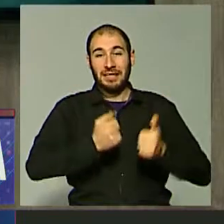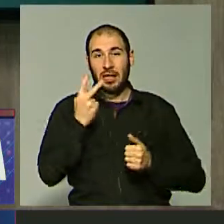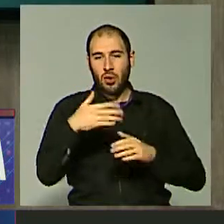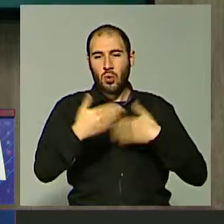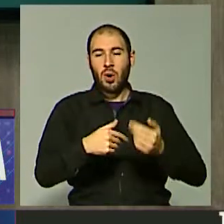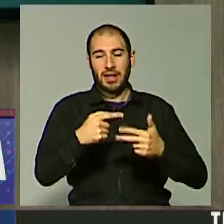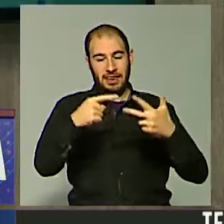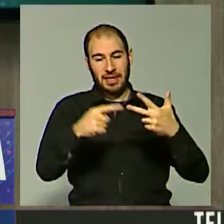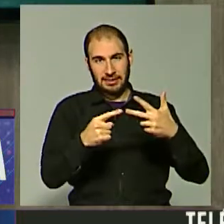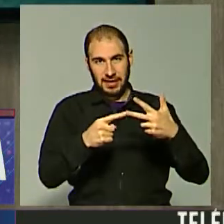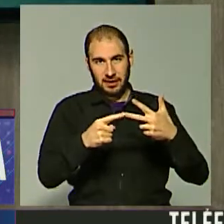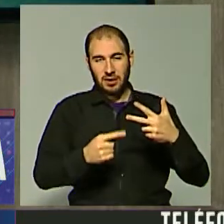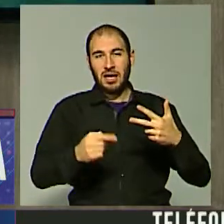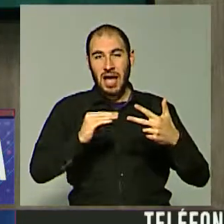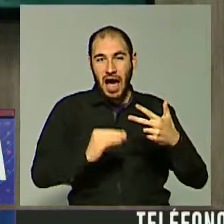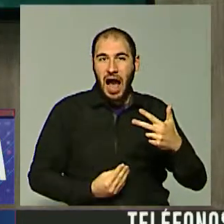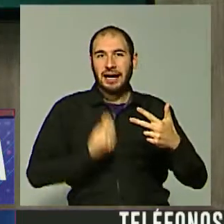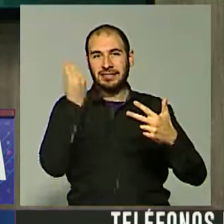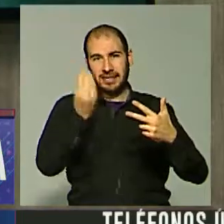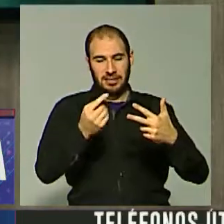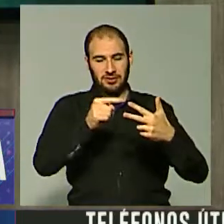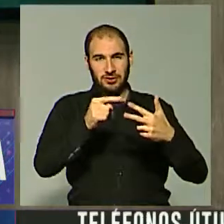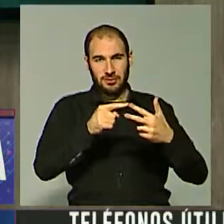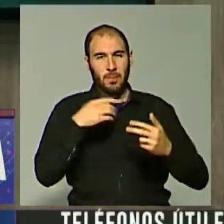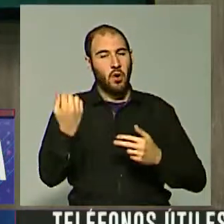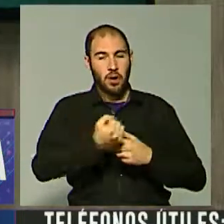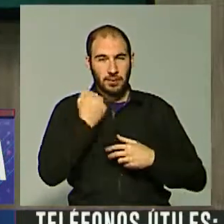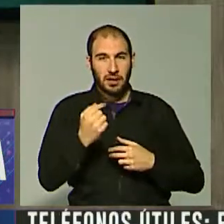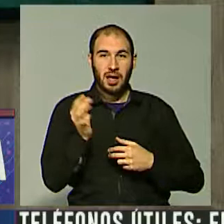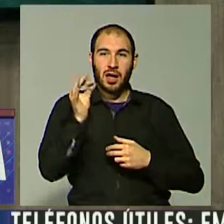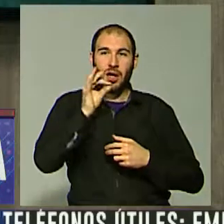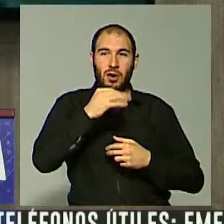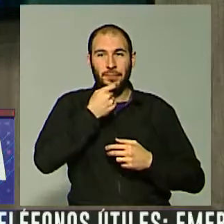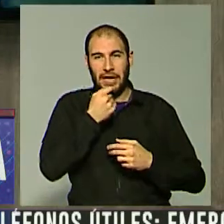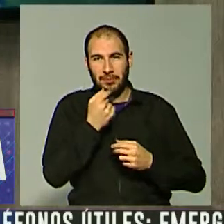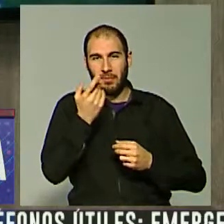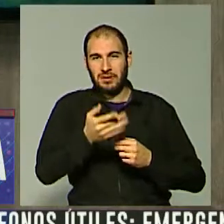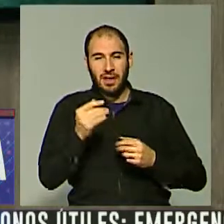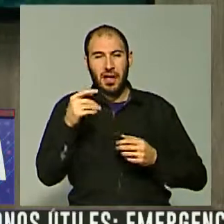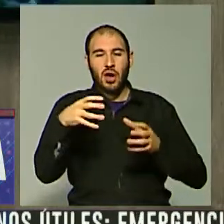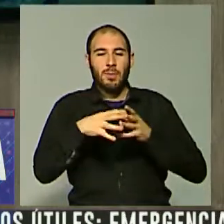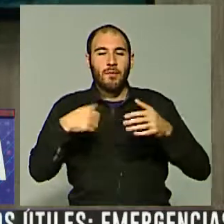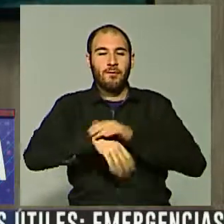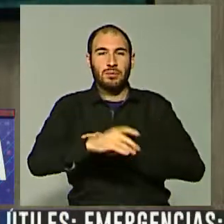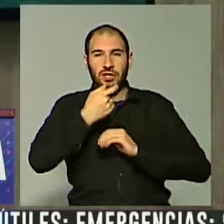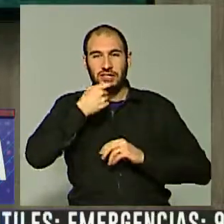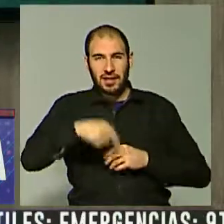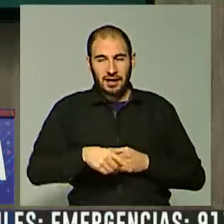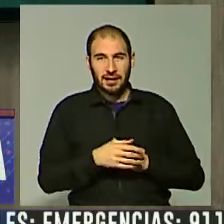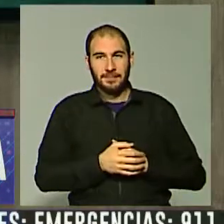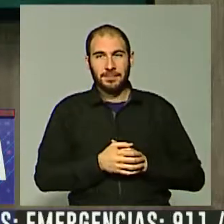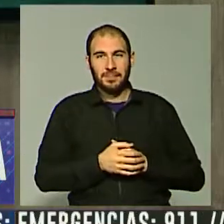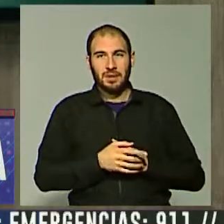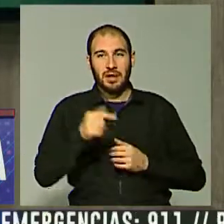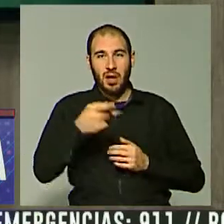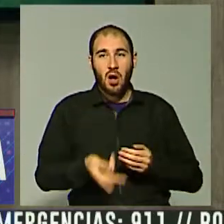en la tercera categoría, logró el ascenso y lo importante, o por lo menos todos lo que piensan los hinchas del fútbol mendocino, que va a haber